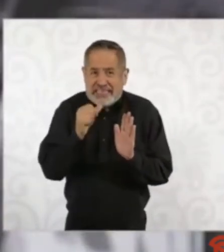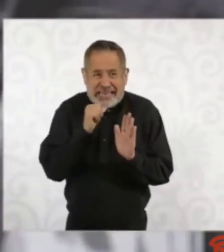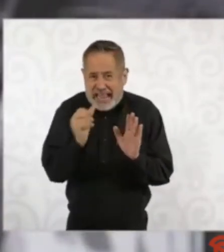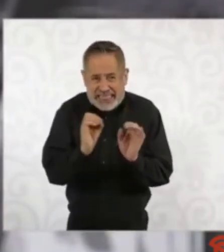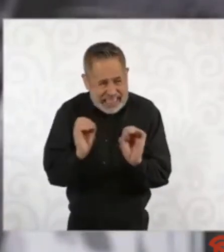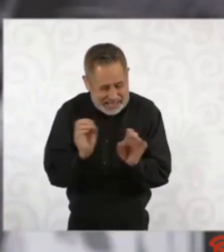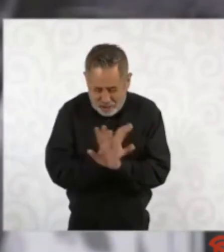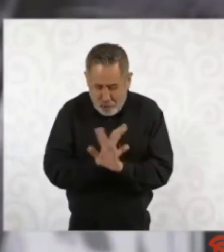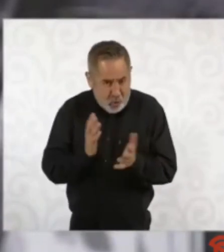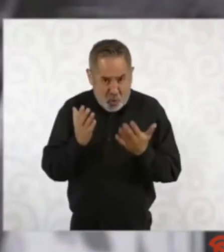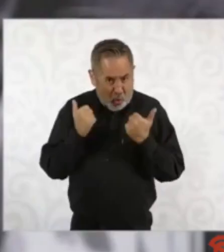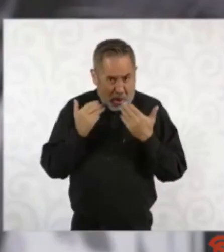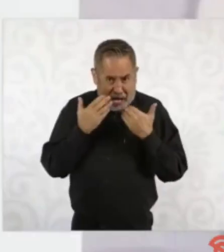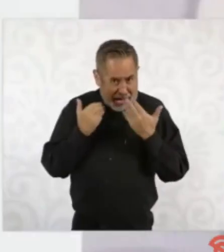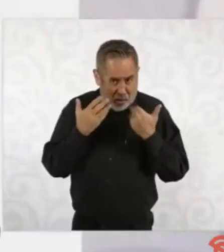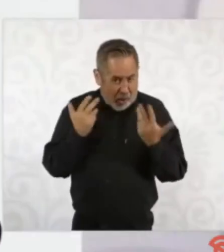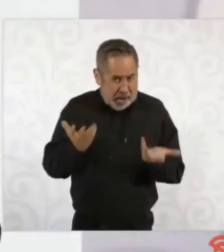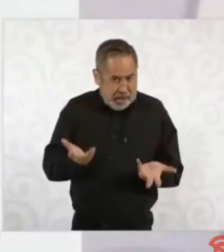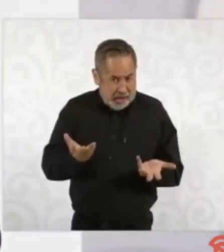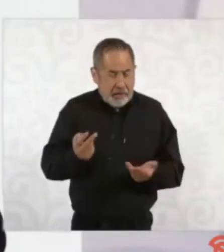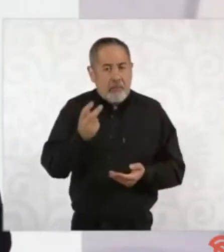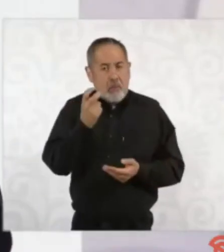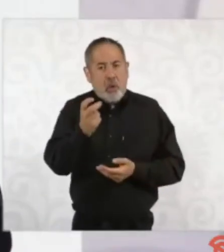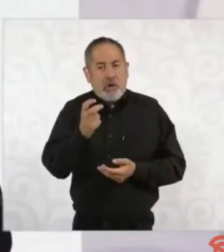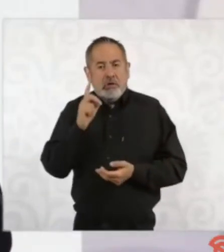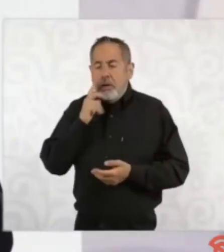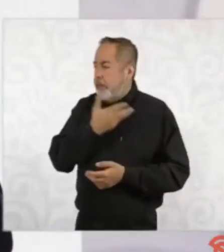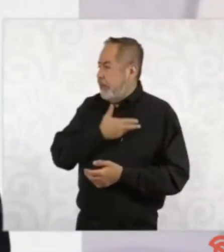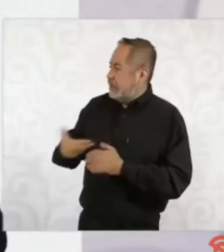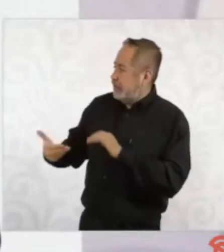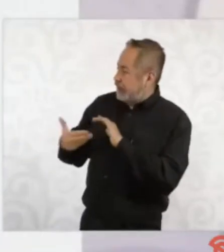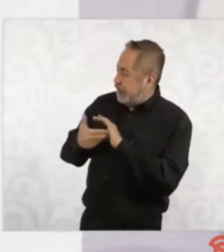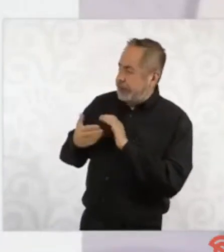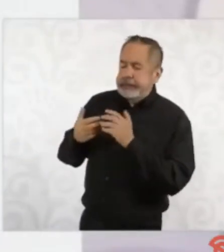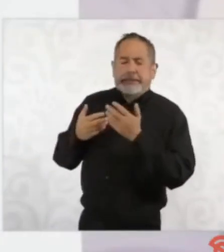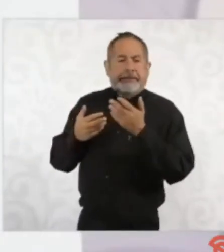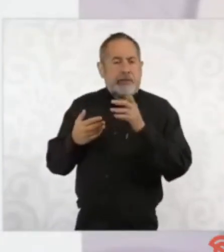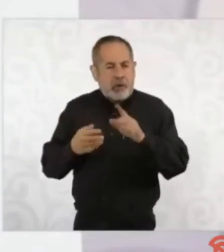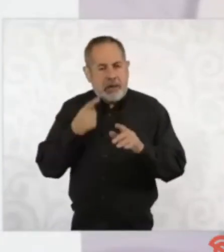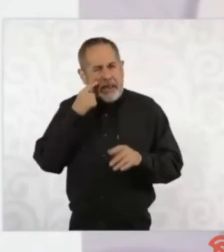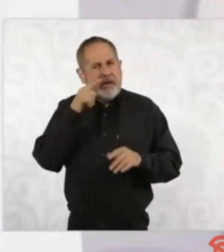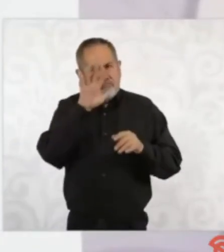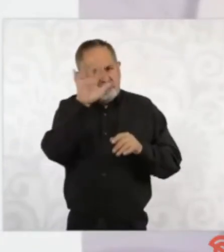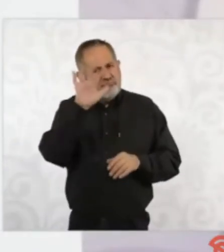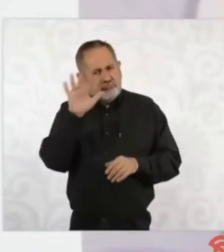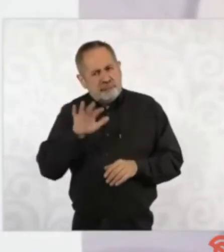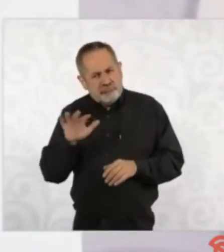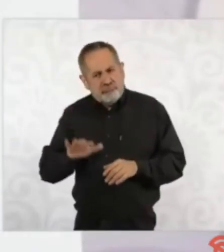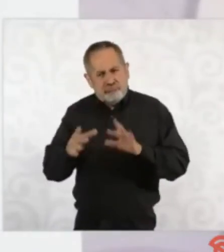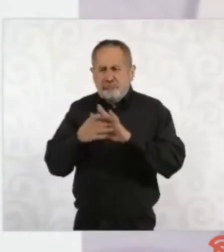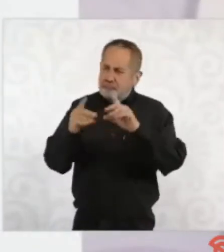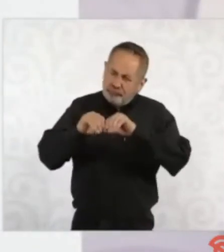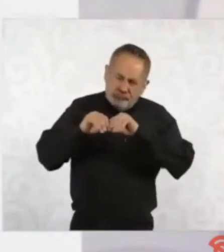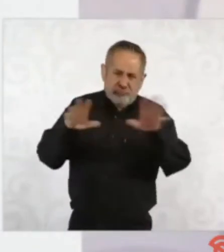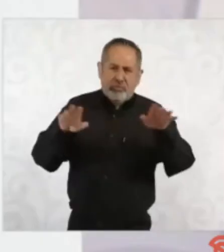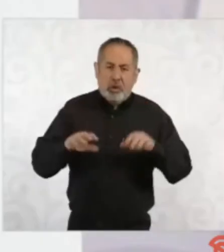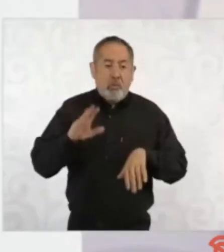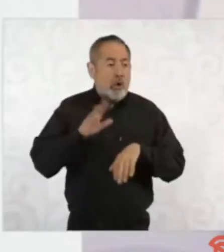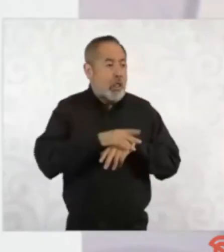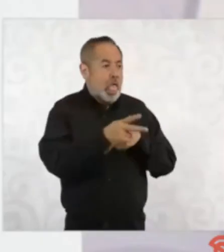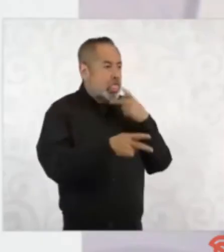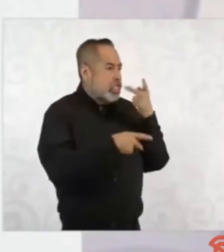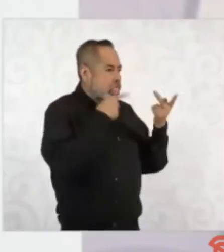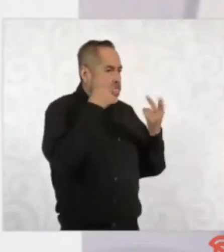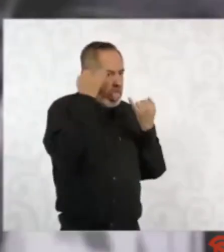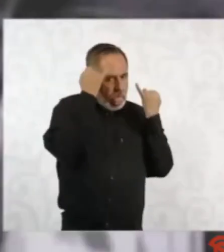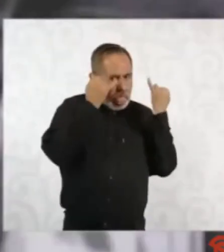el día de hoy, a petición de la presidenta, que podamos ver qué dicen estos lineamientos, porque si no, entonces todo se